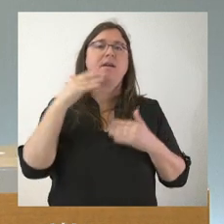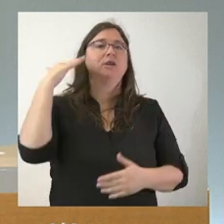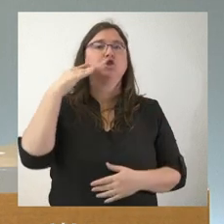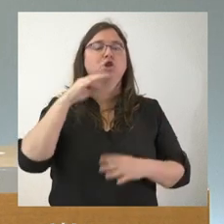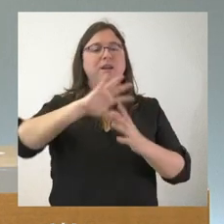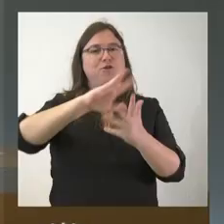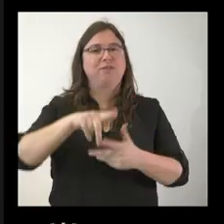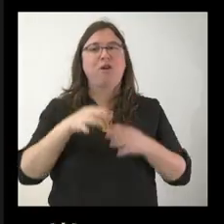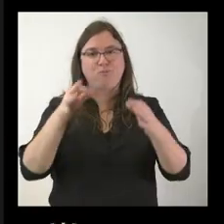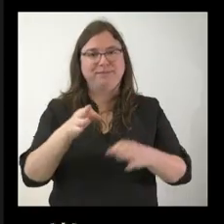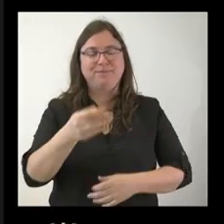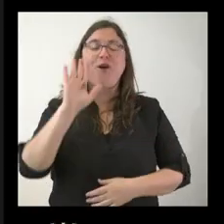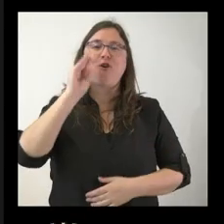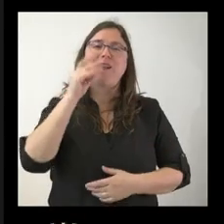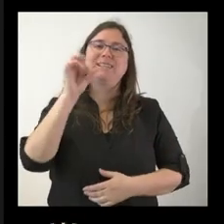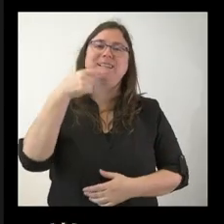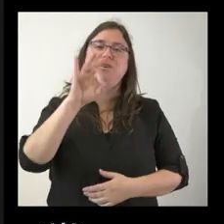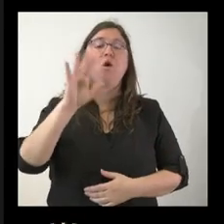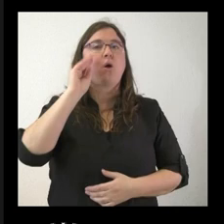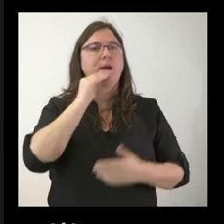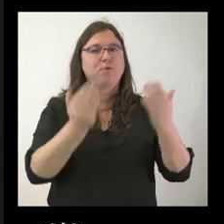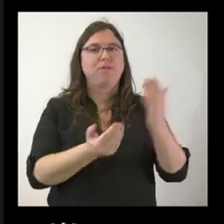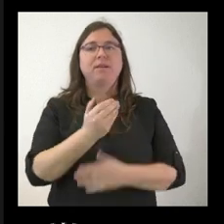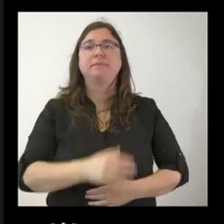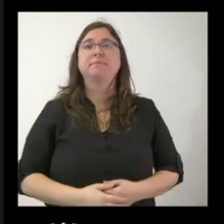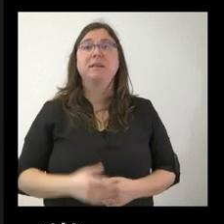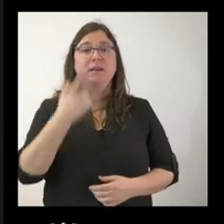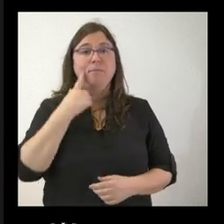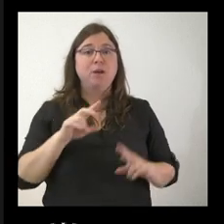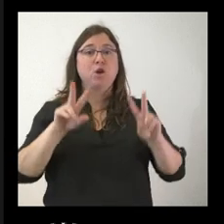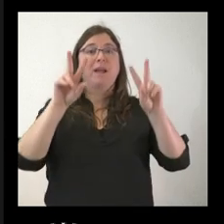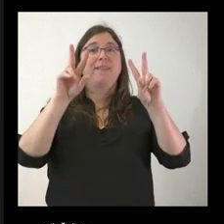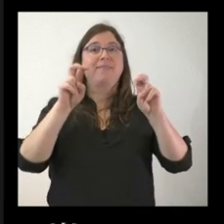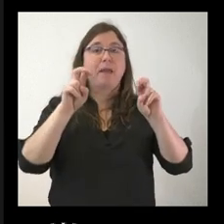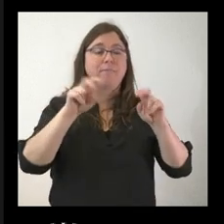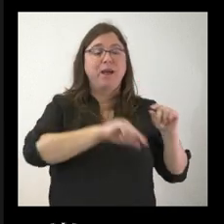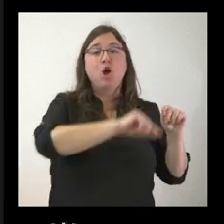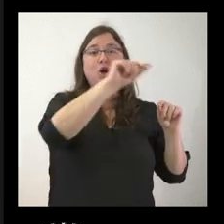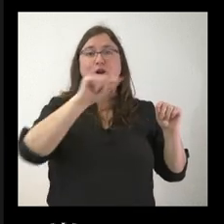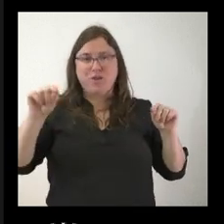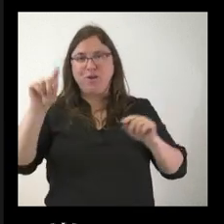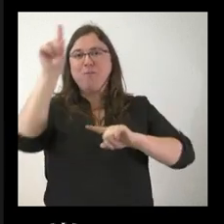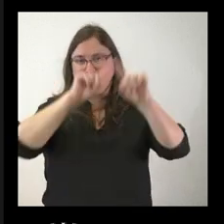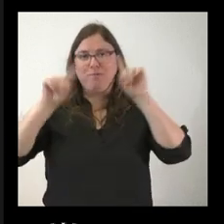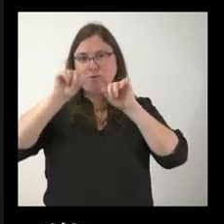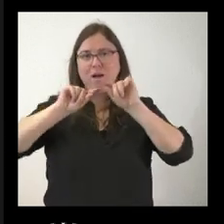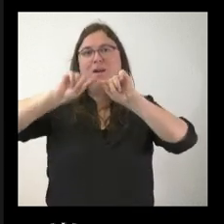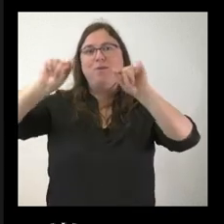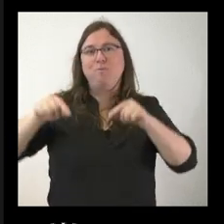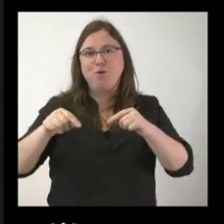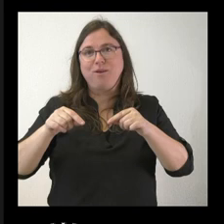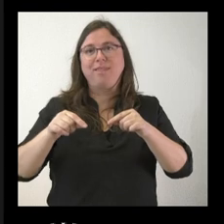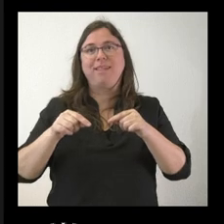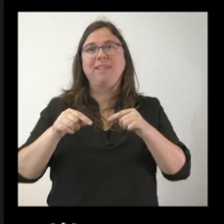Hola Sergio Hola muy buenas Bueno veo que el tema de los corredores es algo que preocupa bastante en las provincias